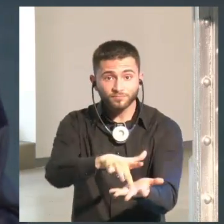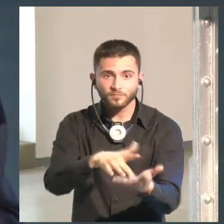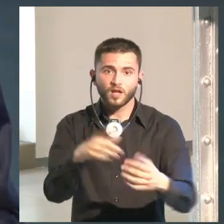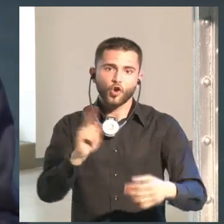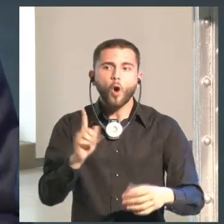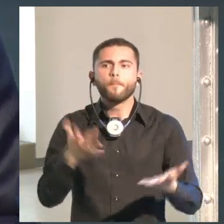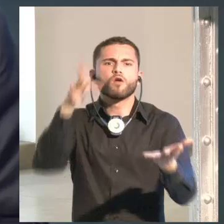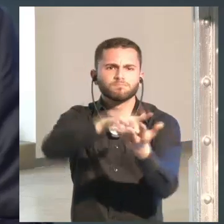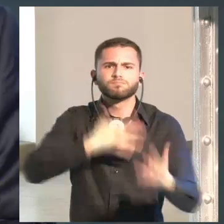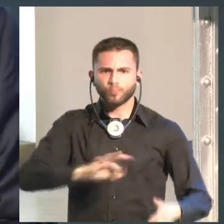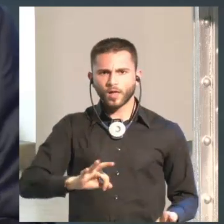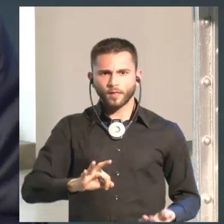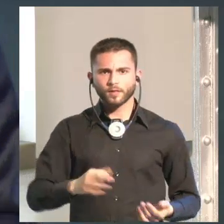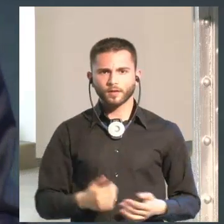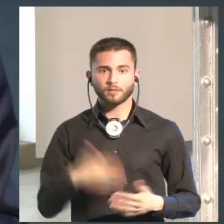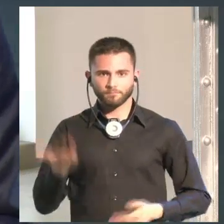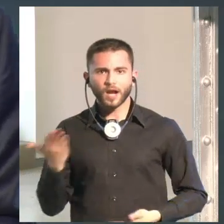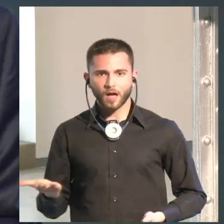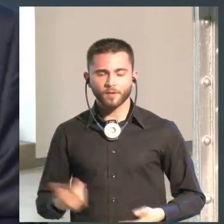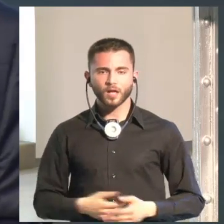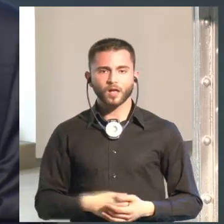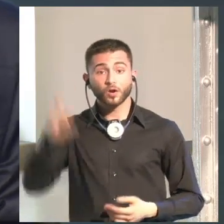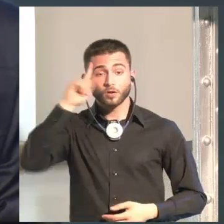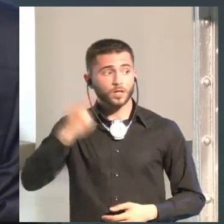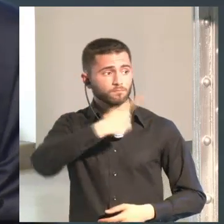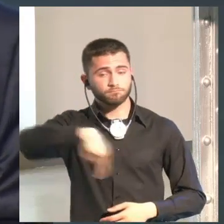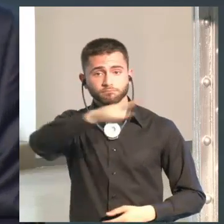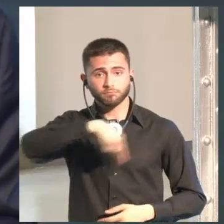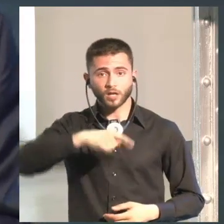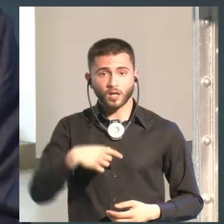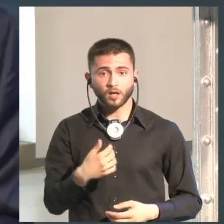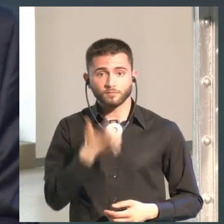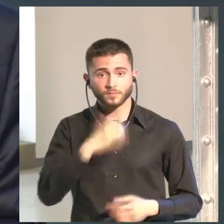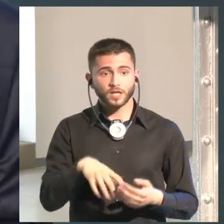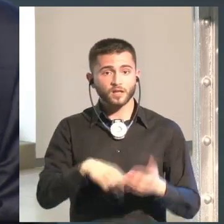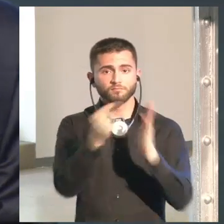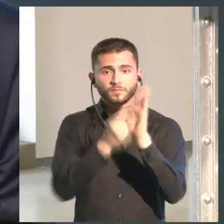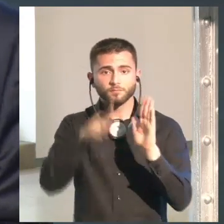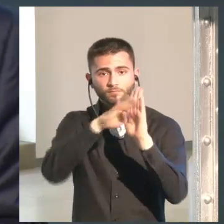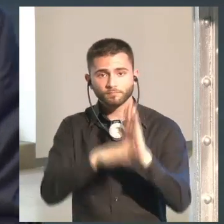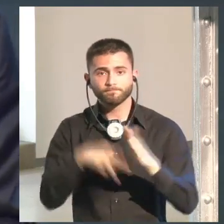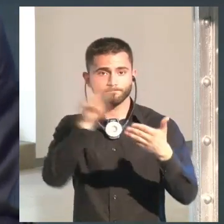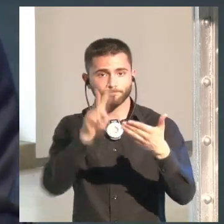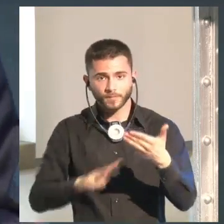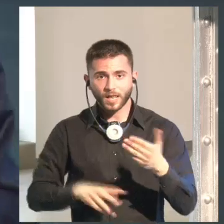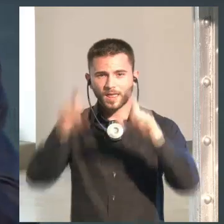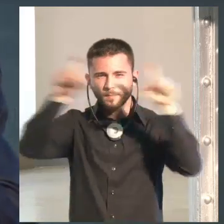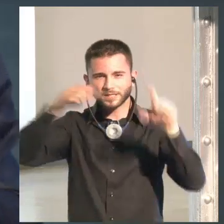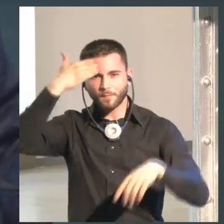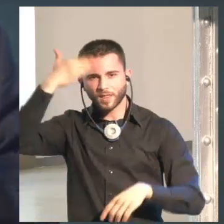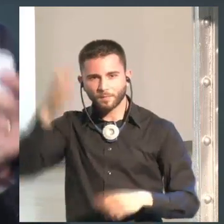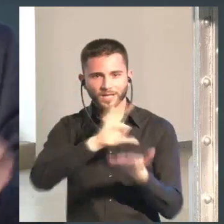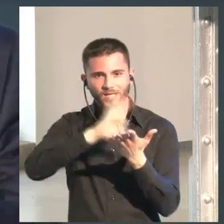grave. Yo no sé cuántos de los que están aquí han podido leer los términos y condiciones de las principales empresas que